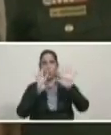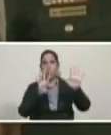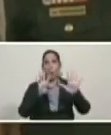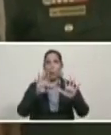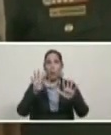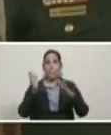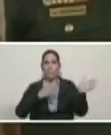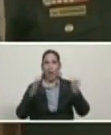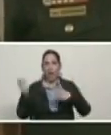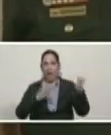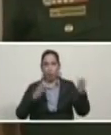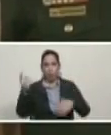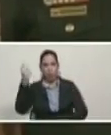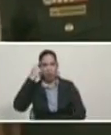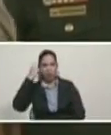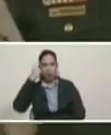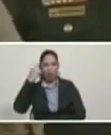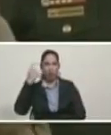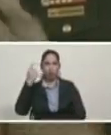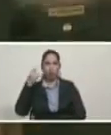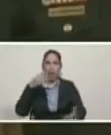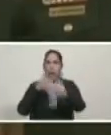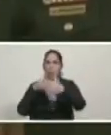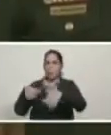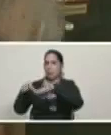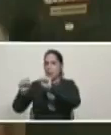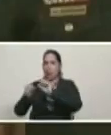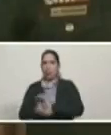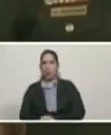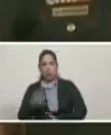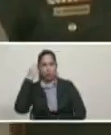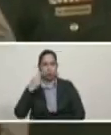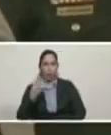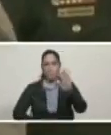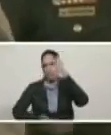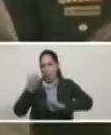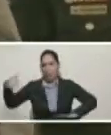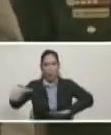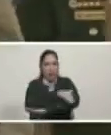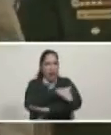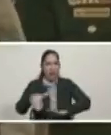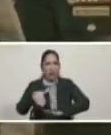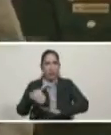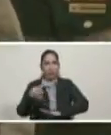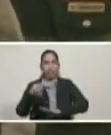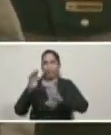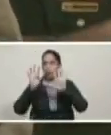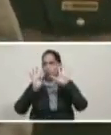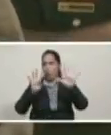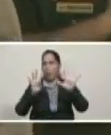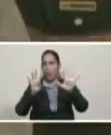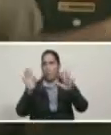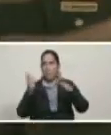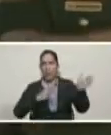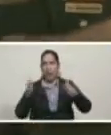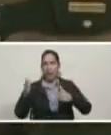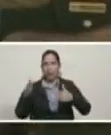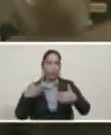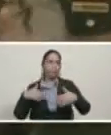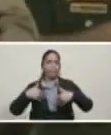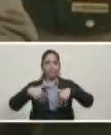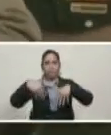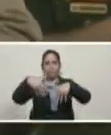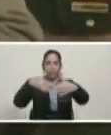del antiimperialismo bolivariano y vamos a las calles el 9 de marzo. A marchas